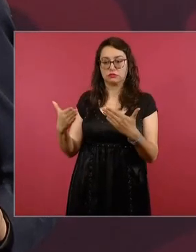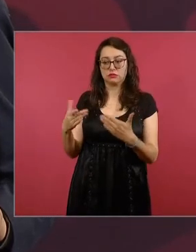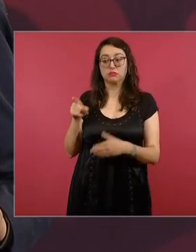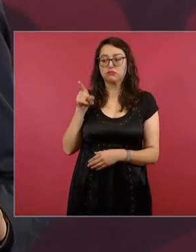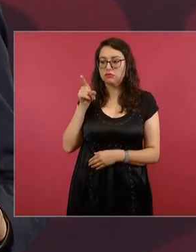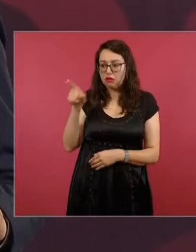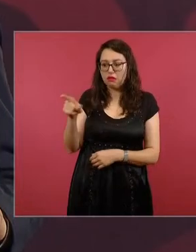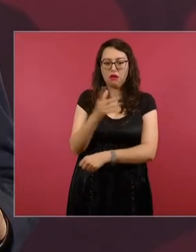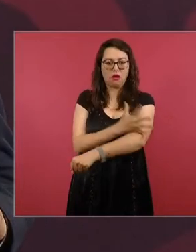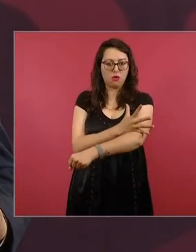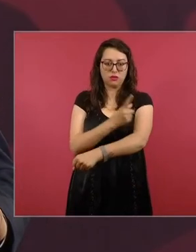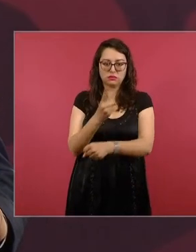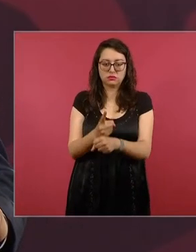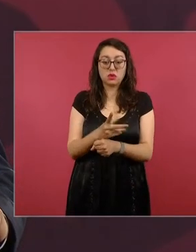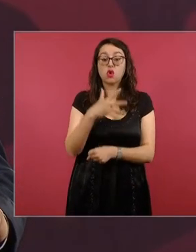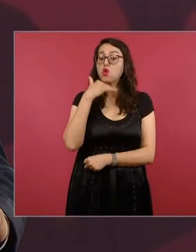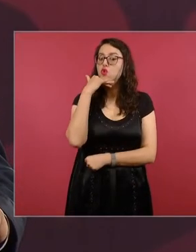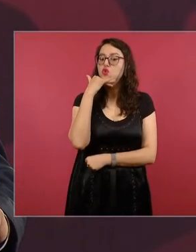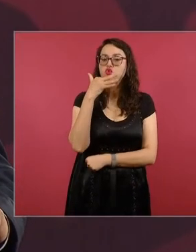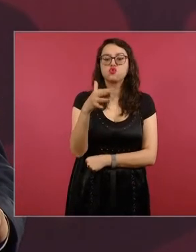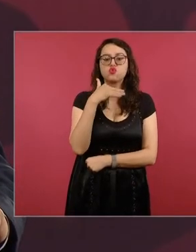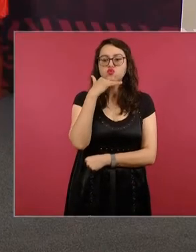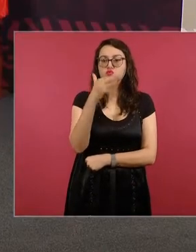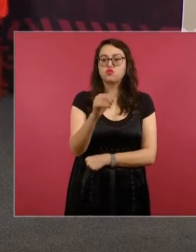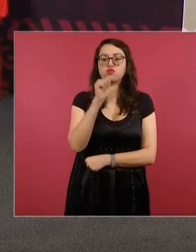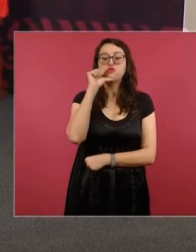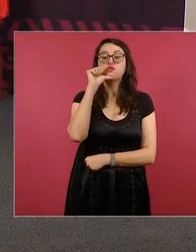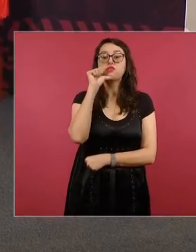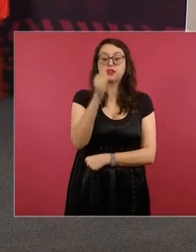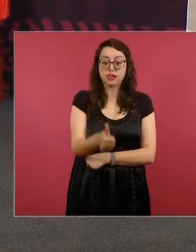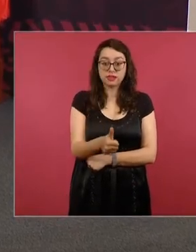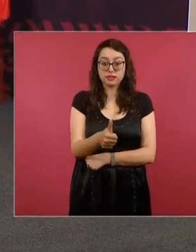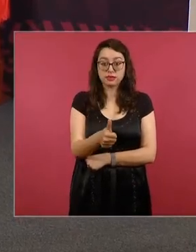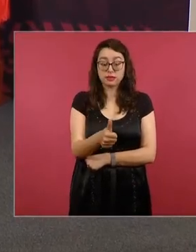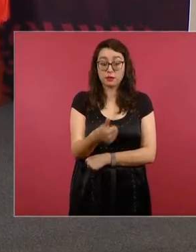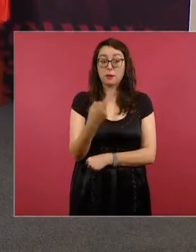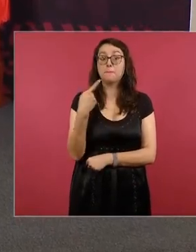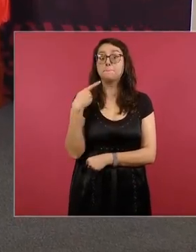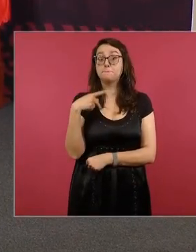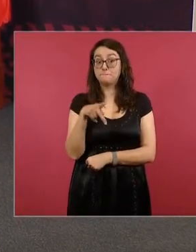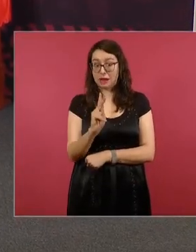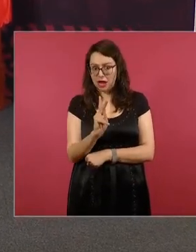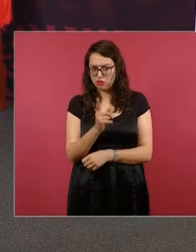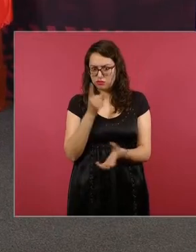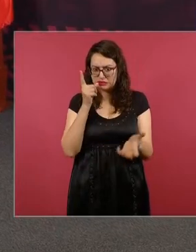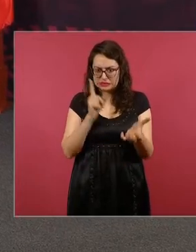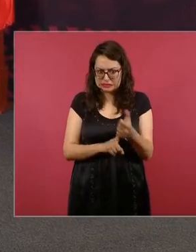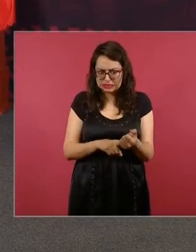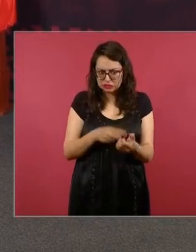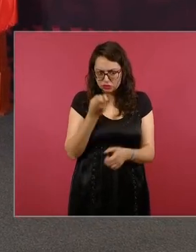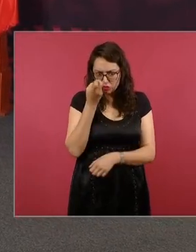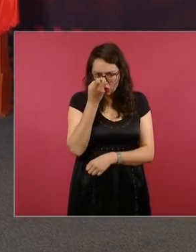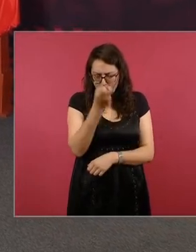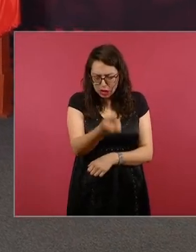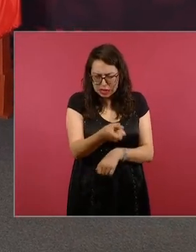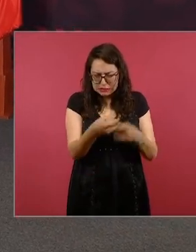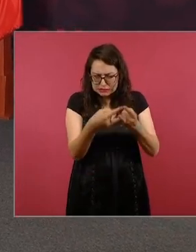incorruptible. Y si hay esa